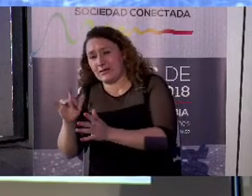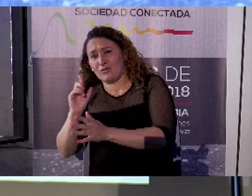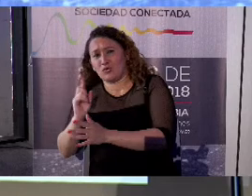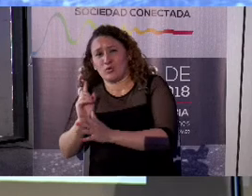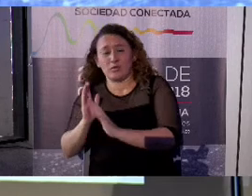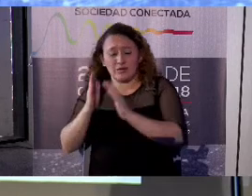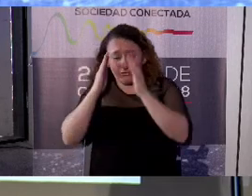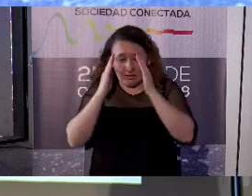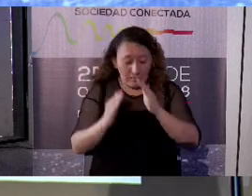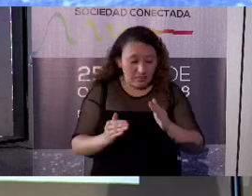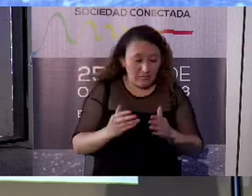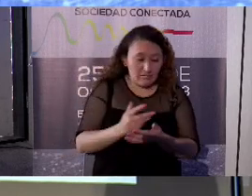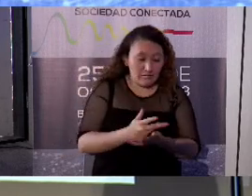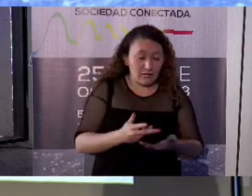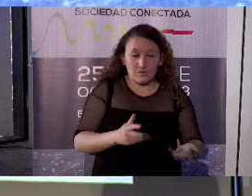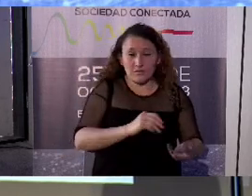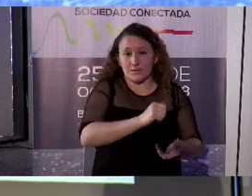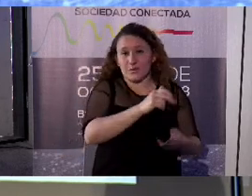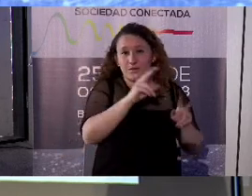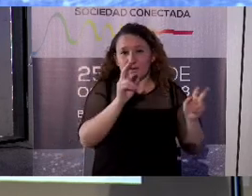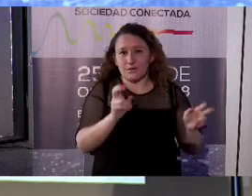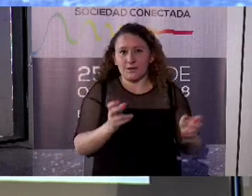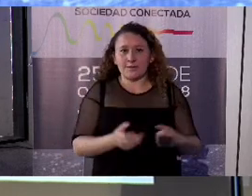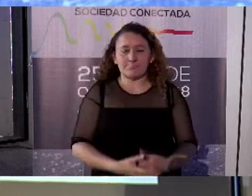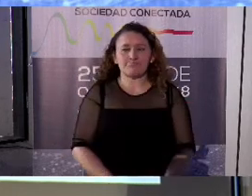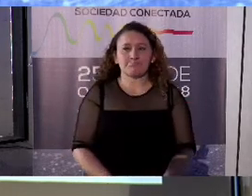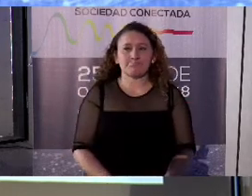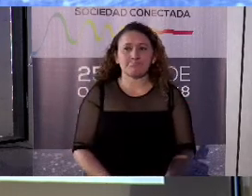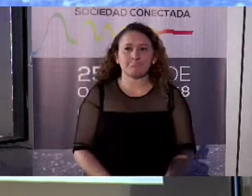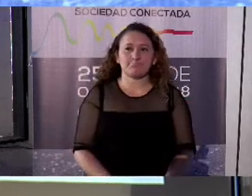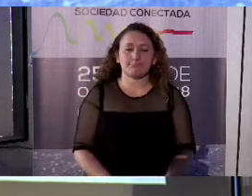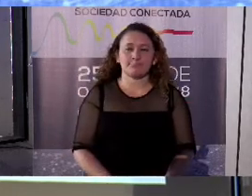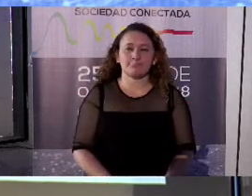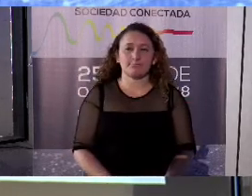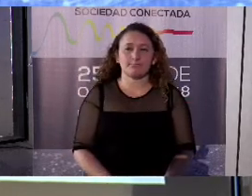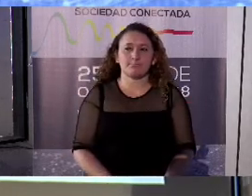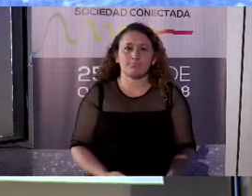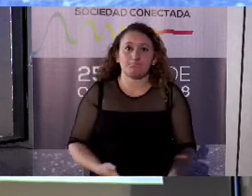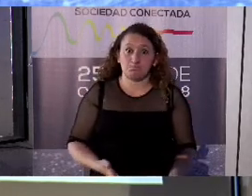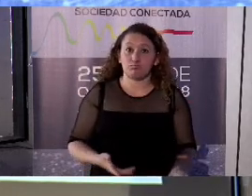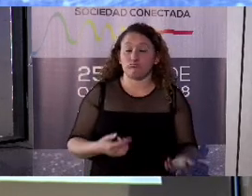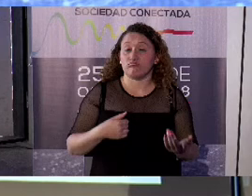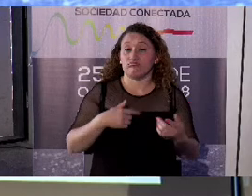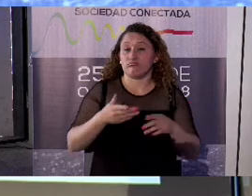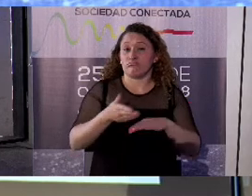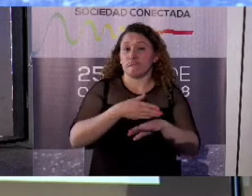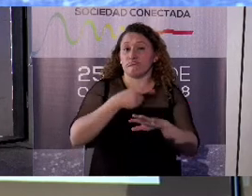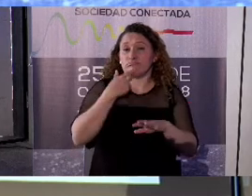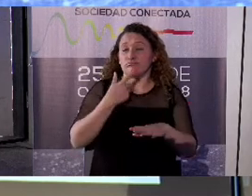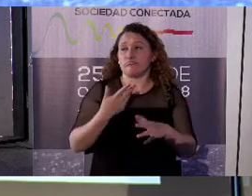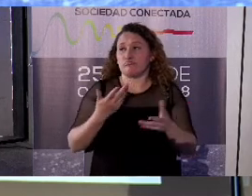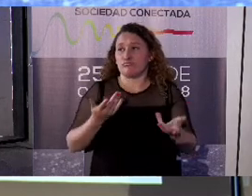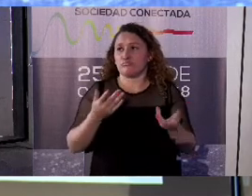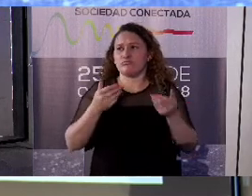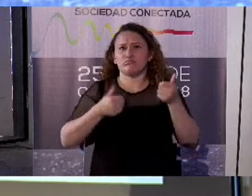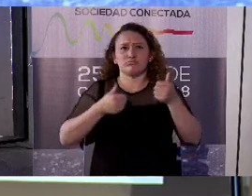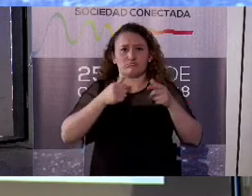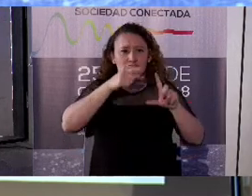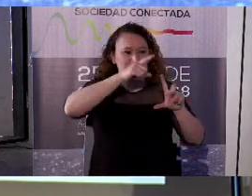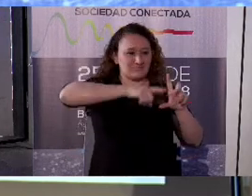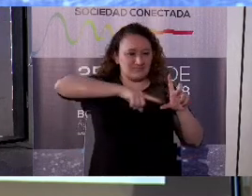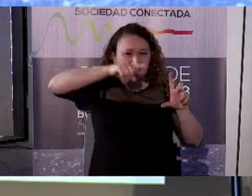nos nos ocupamos en otros temas eh sin duda alguna como lo mencioné el tema el tema del espectro